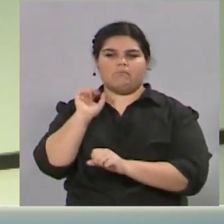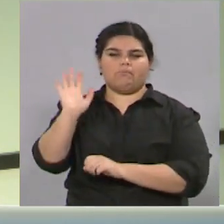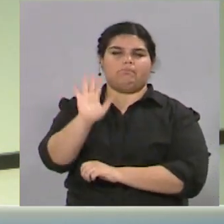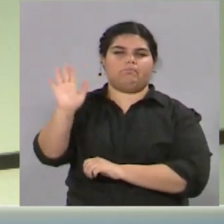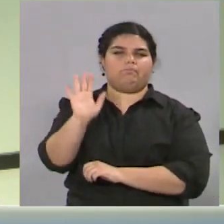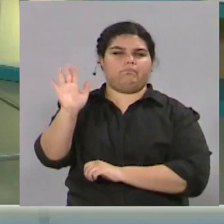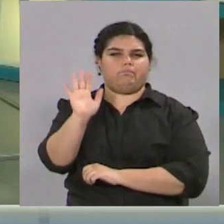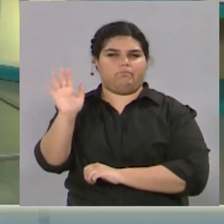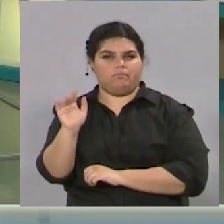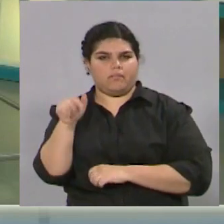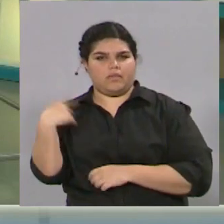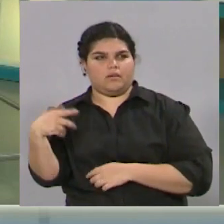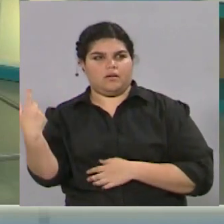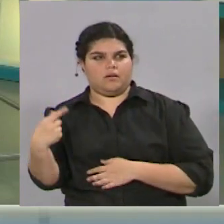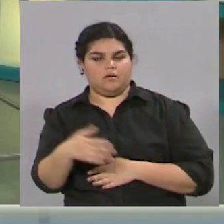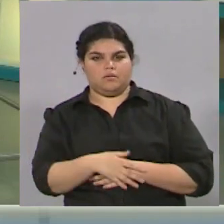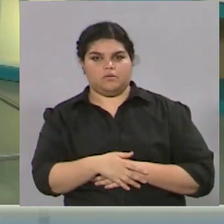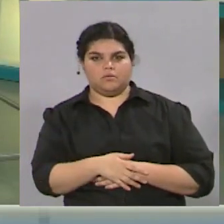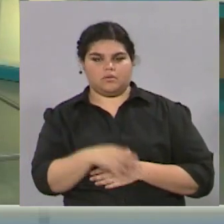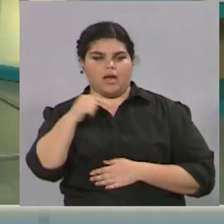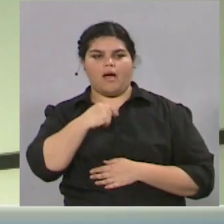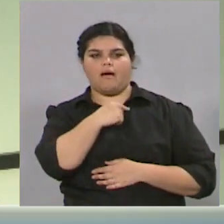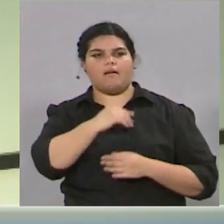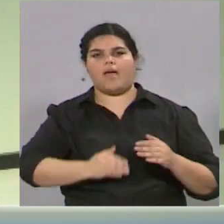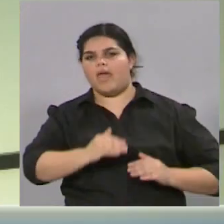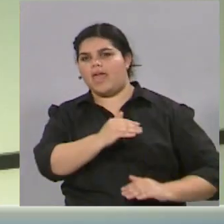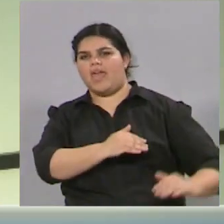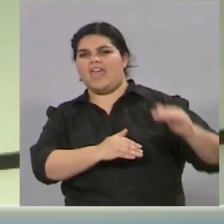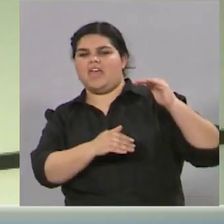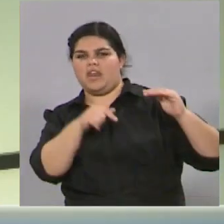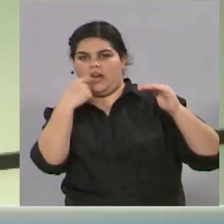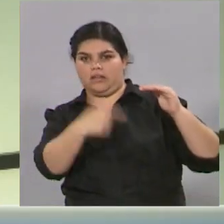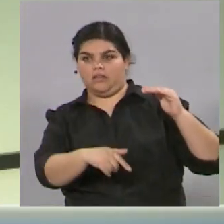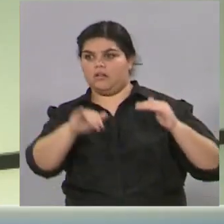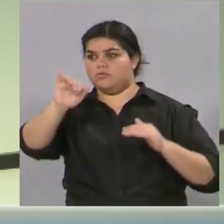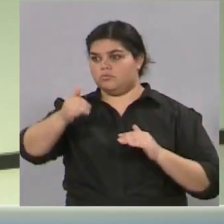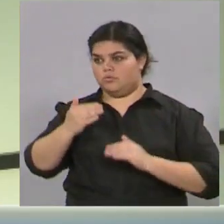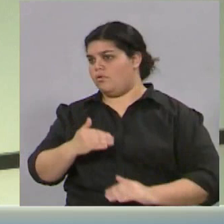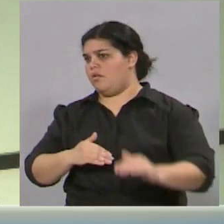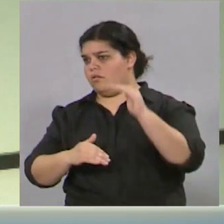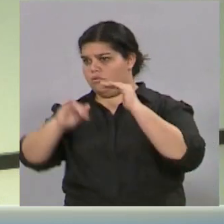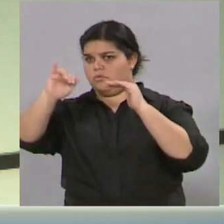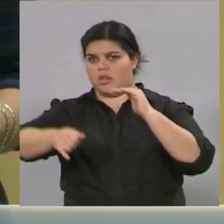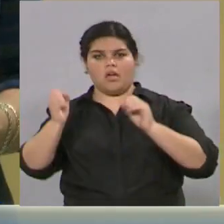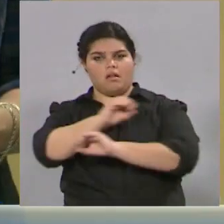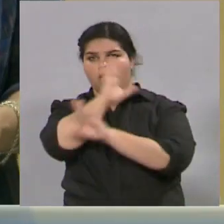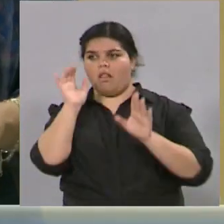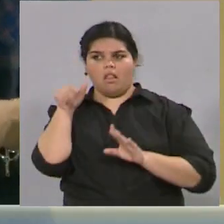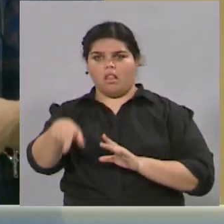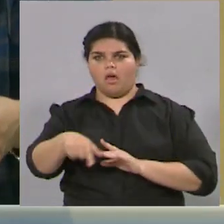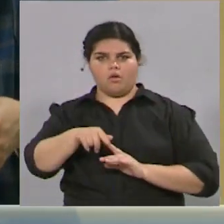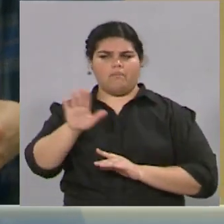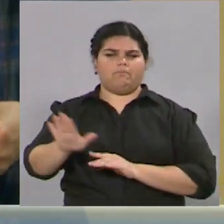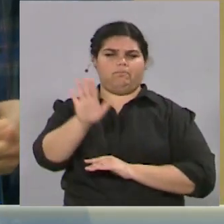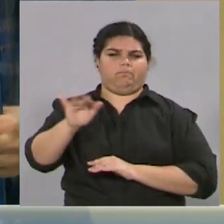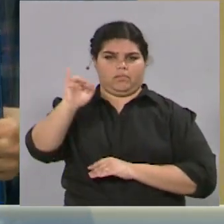relación con el aparte de una jerarquía. Sí, había una cuestión de jerarquía. Se daban todos los condimentos para que el moving fuera absolutamente claro. Claro. En este